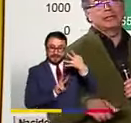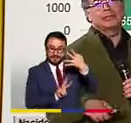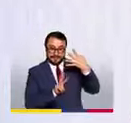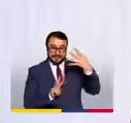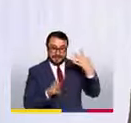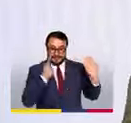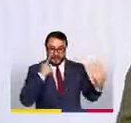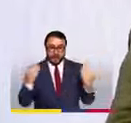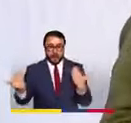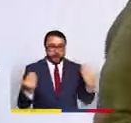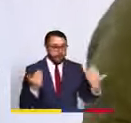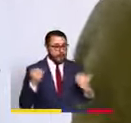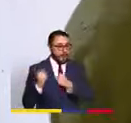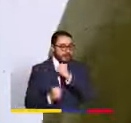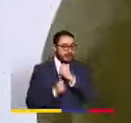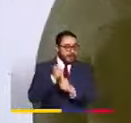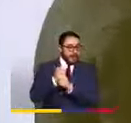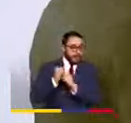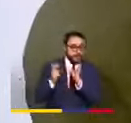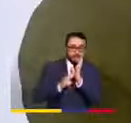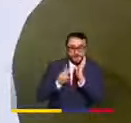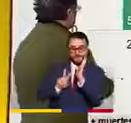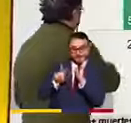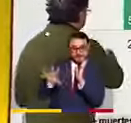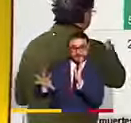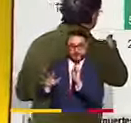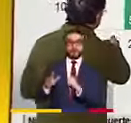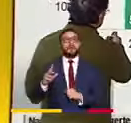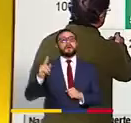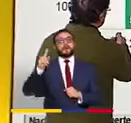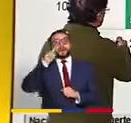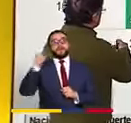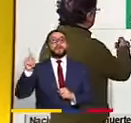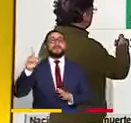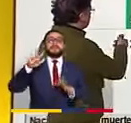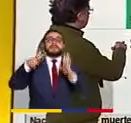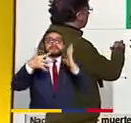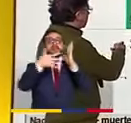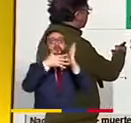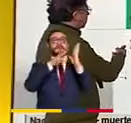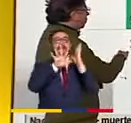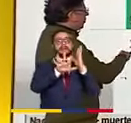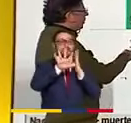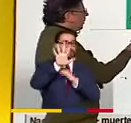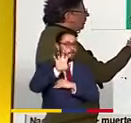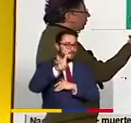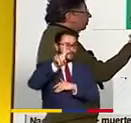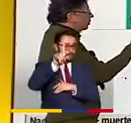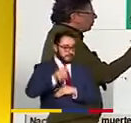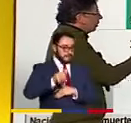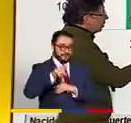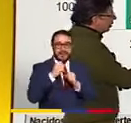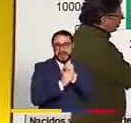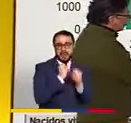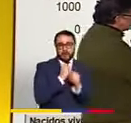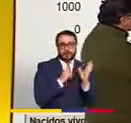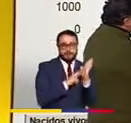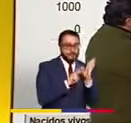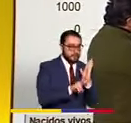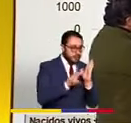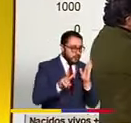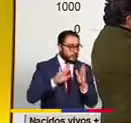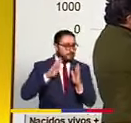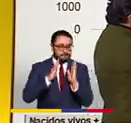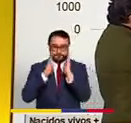que va del año 2025, tuvimos 5.596 casos 2022,